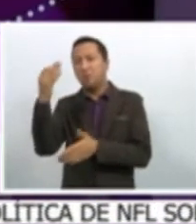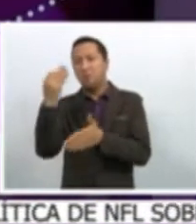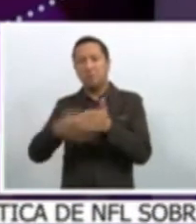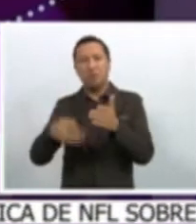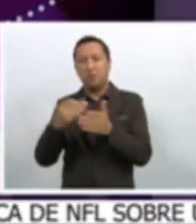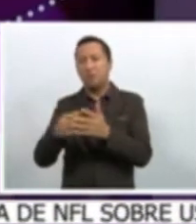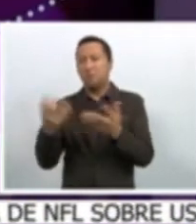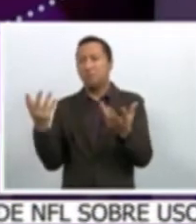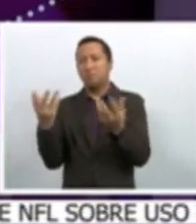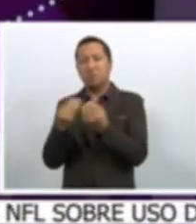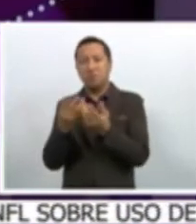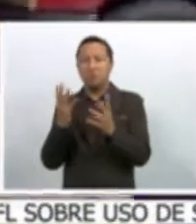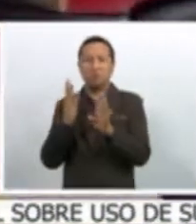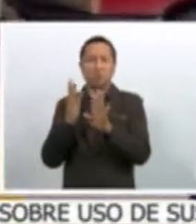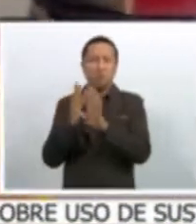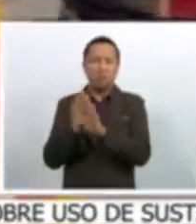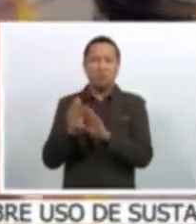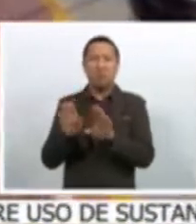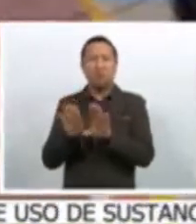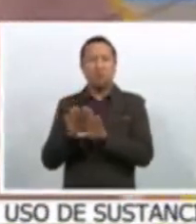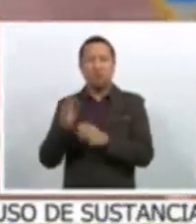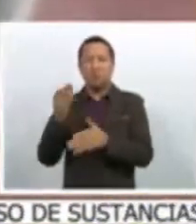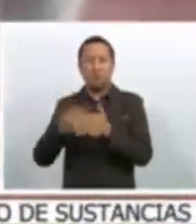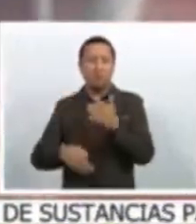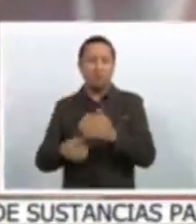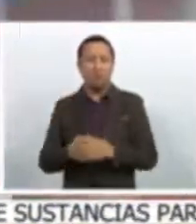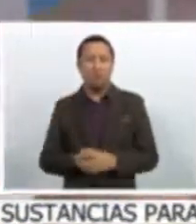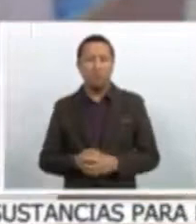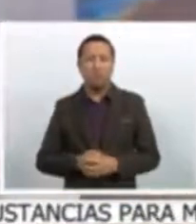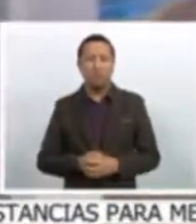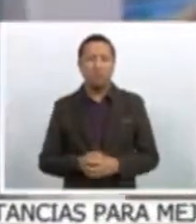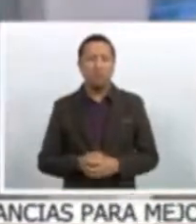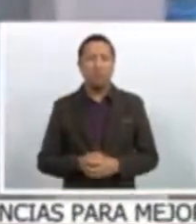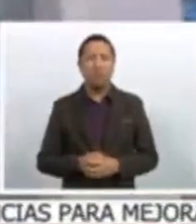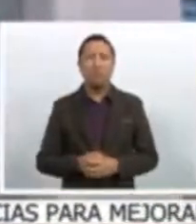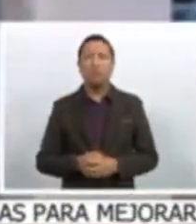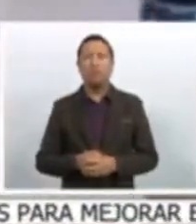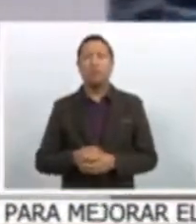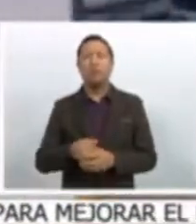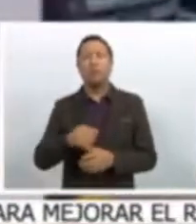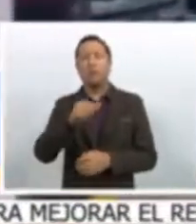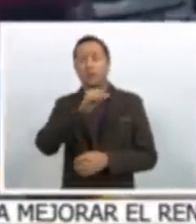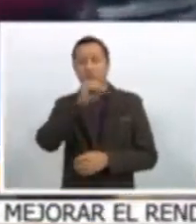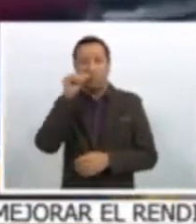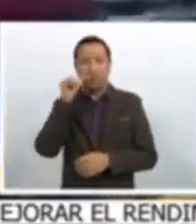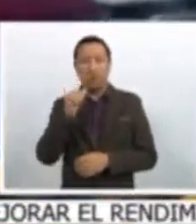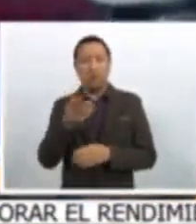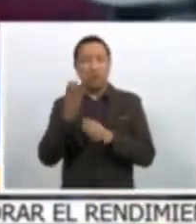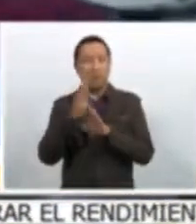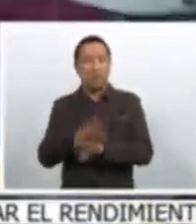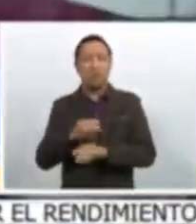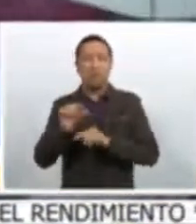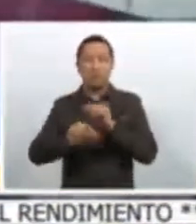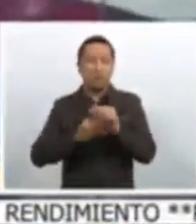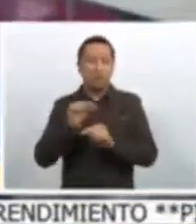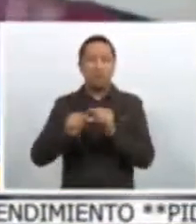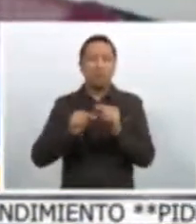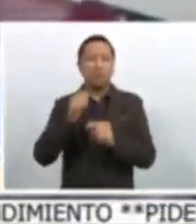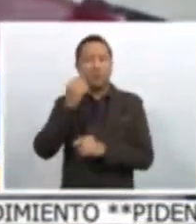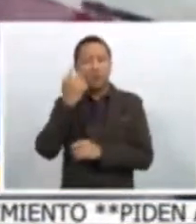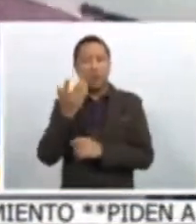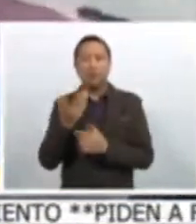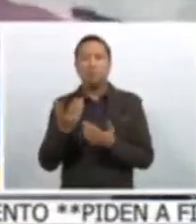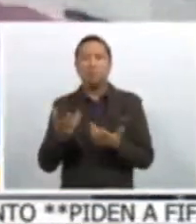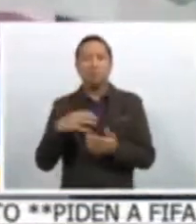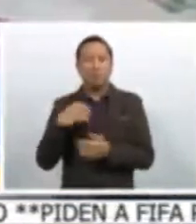sana distancia. Escuchemos. Las instituciones bancarias del municipio de Benito Juárez intentan cada día cumplir con las recomendaciones